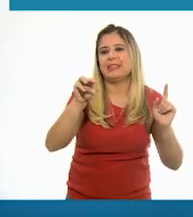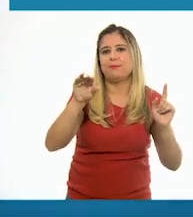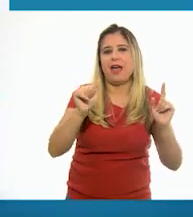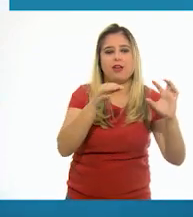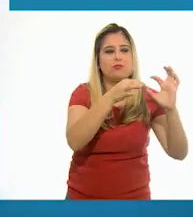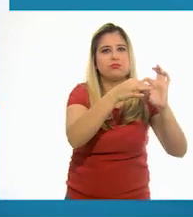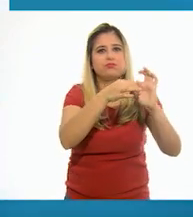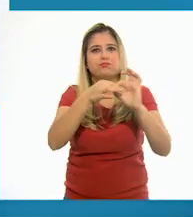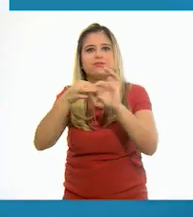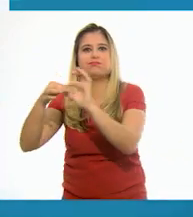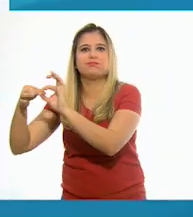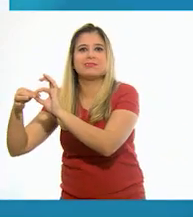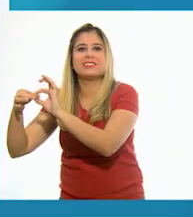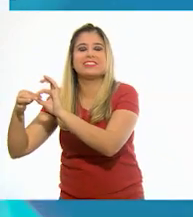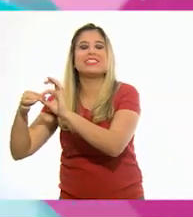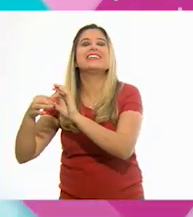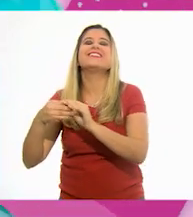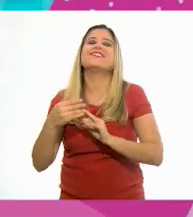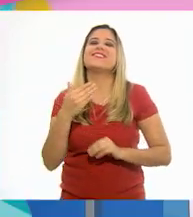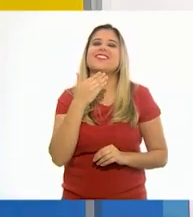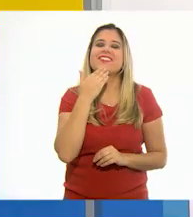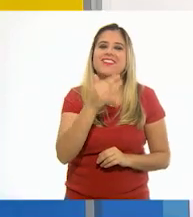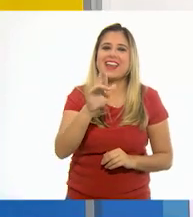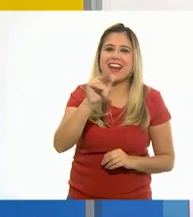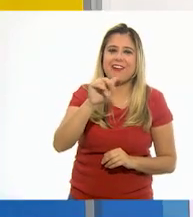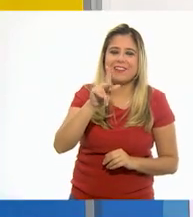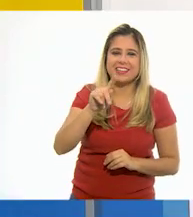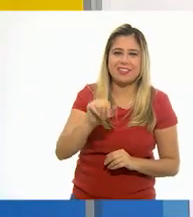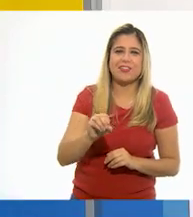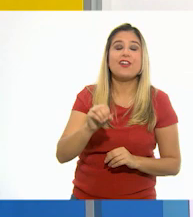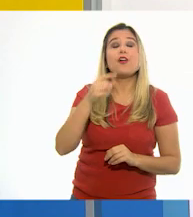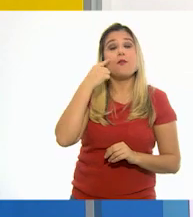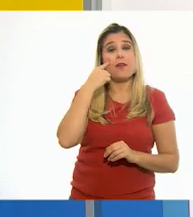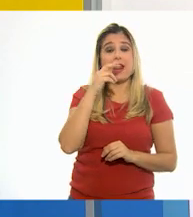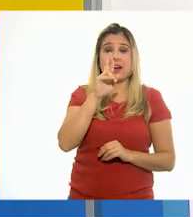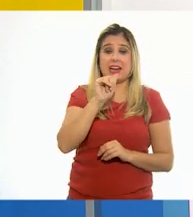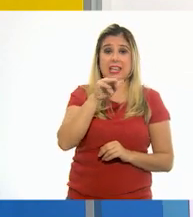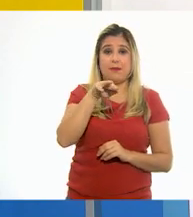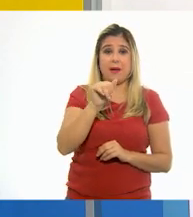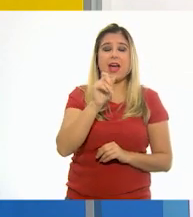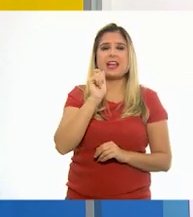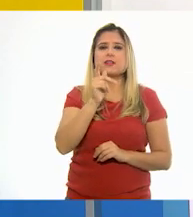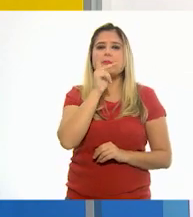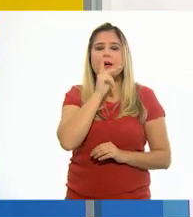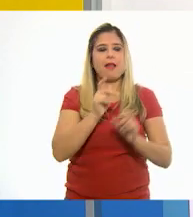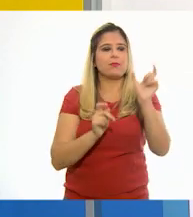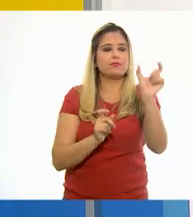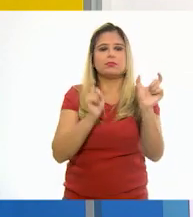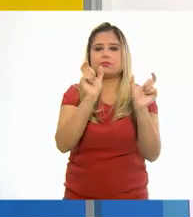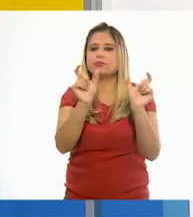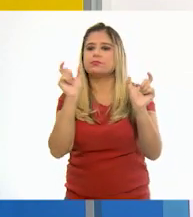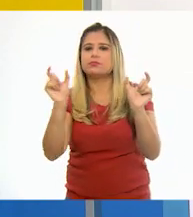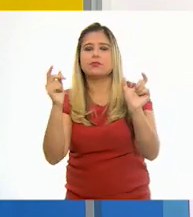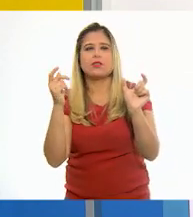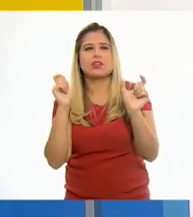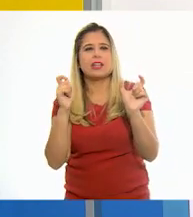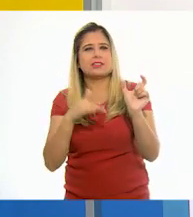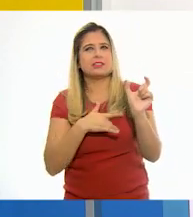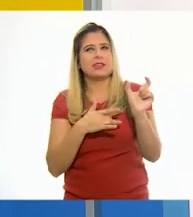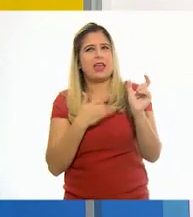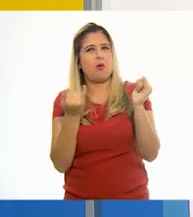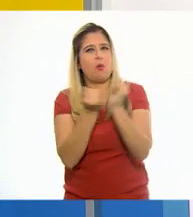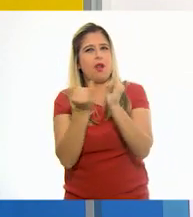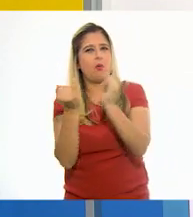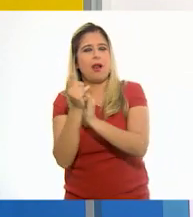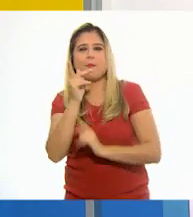Excelente, Raulito. Muy bien. Recordemos que la rima son repeticiones de una secuencia de sonidos al final de los versos